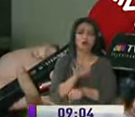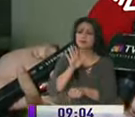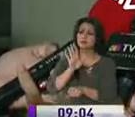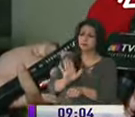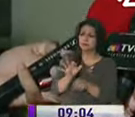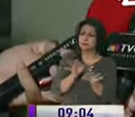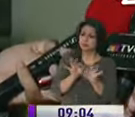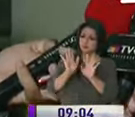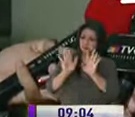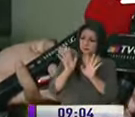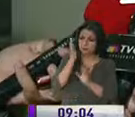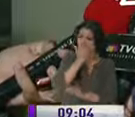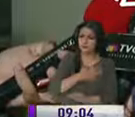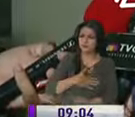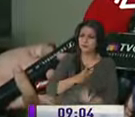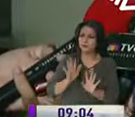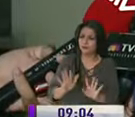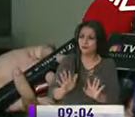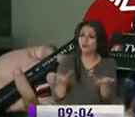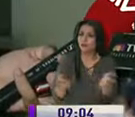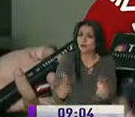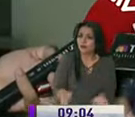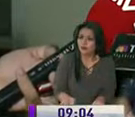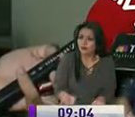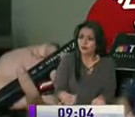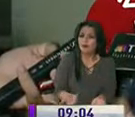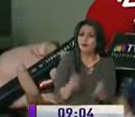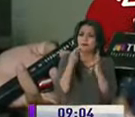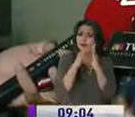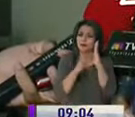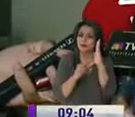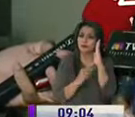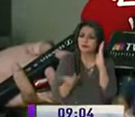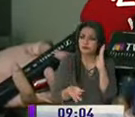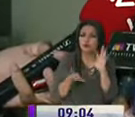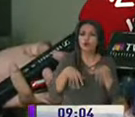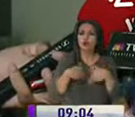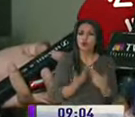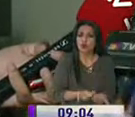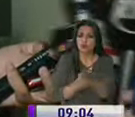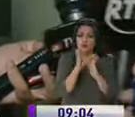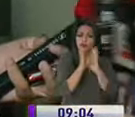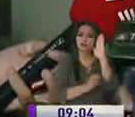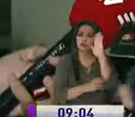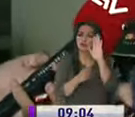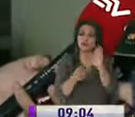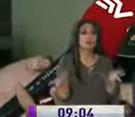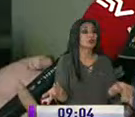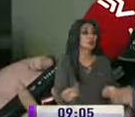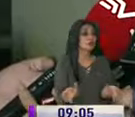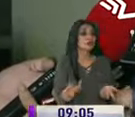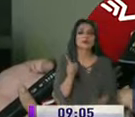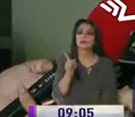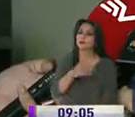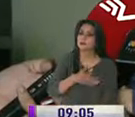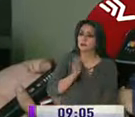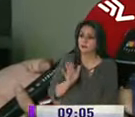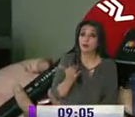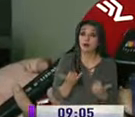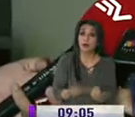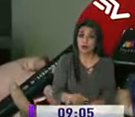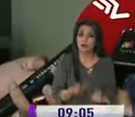favor. Sería un absurdo, ya que no existen los requisitos o medios idóneos constitucionales. ¿Y dónde está? Por favor, hoy